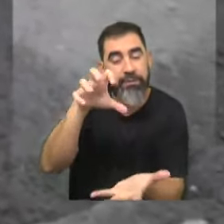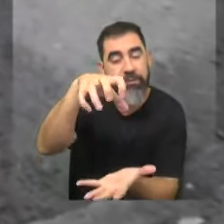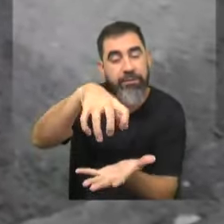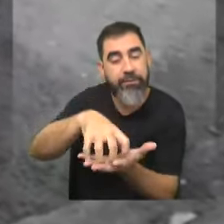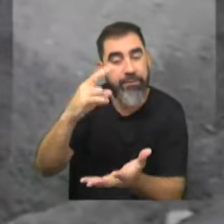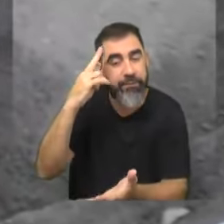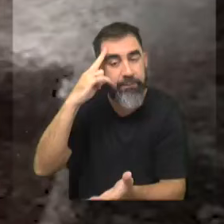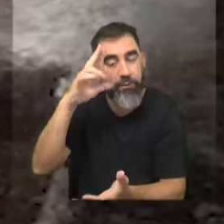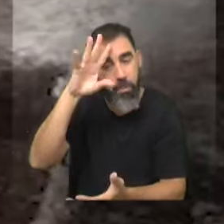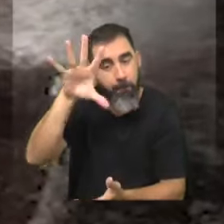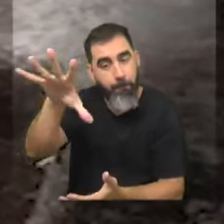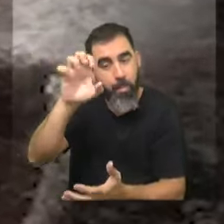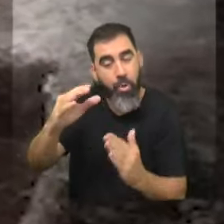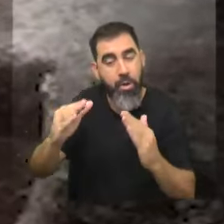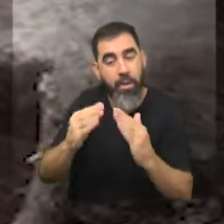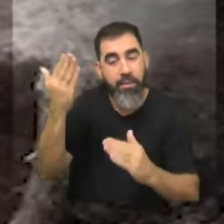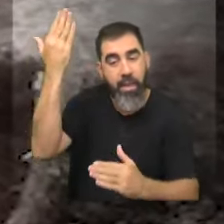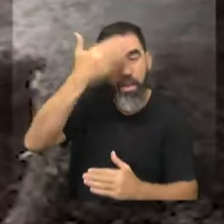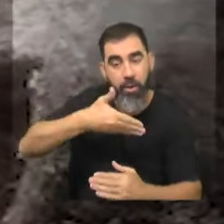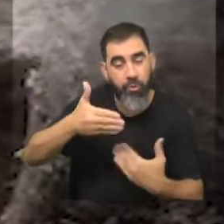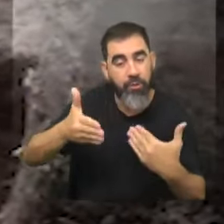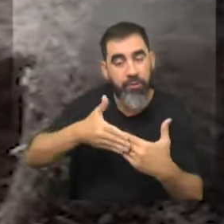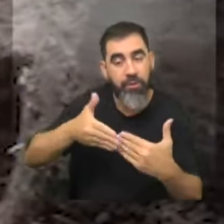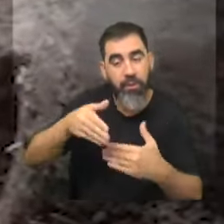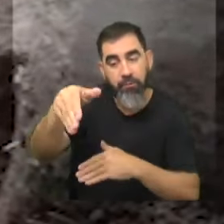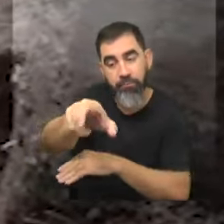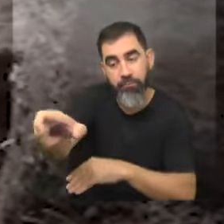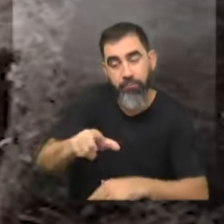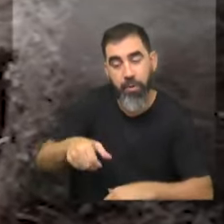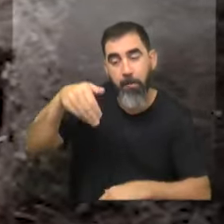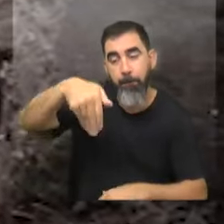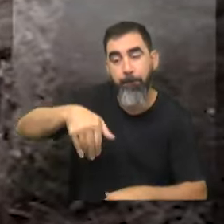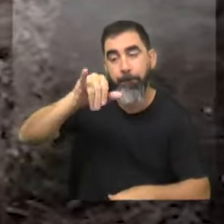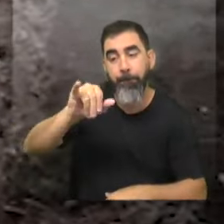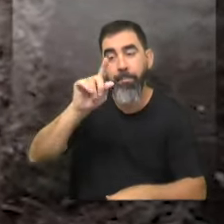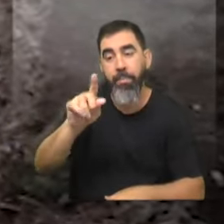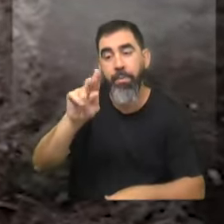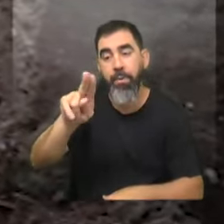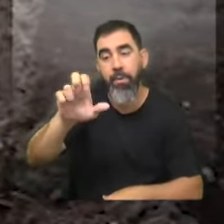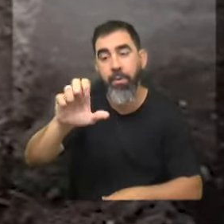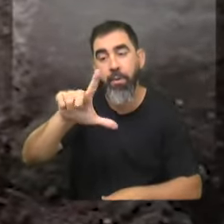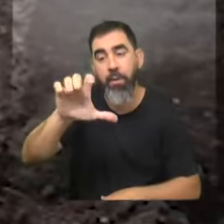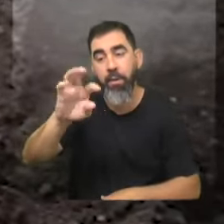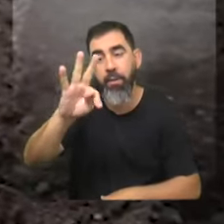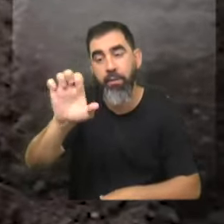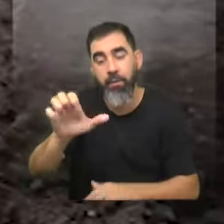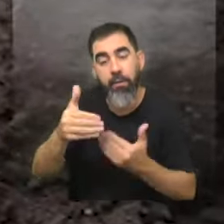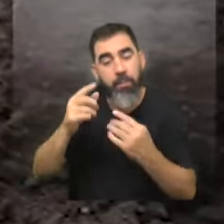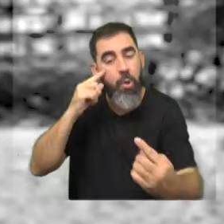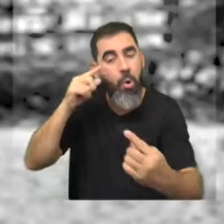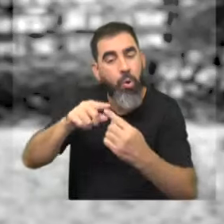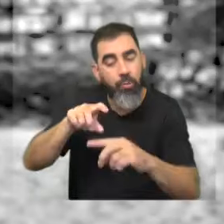Memoria Caserío de los Negros, ubicado a pasos del arroyo Miguelete, en Capurro. La intervención se inició con el objetivo